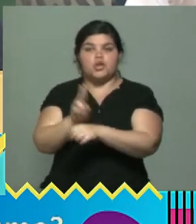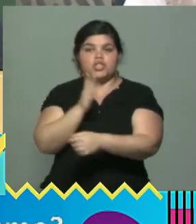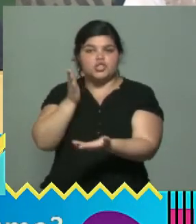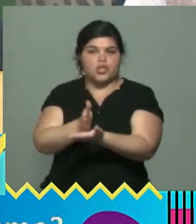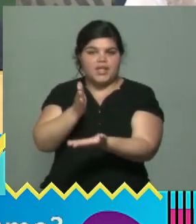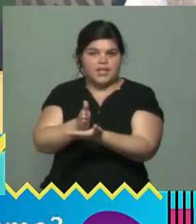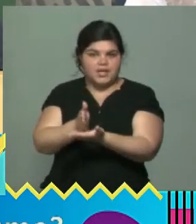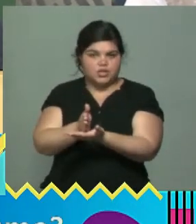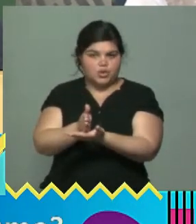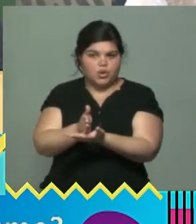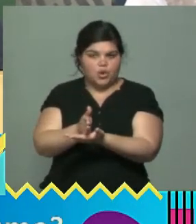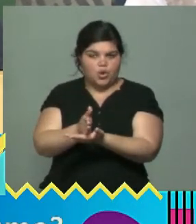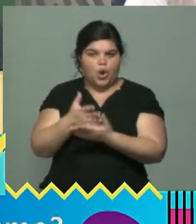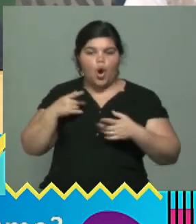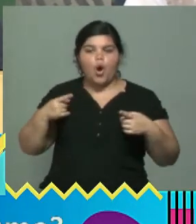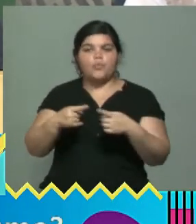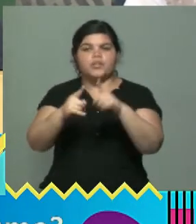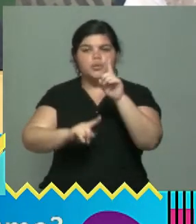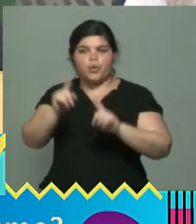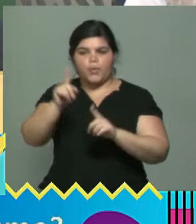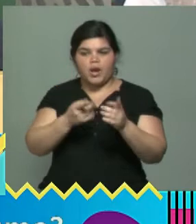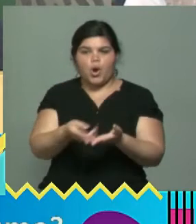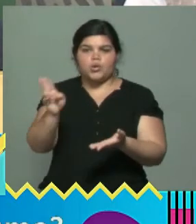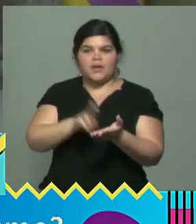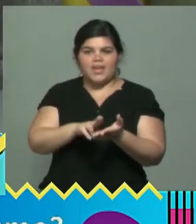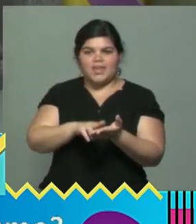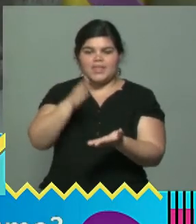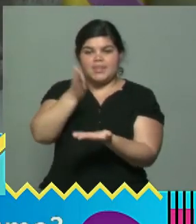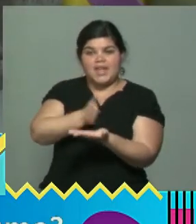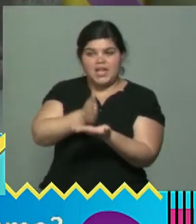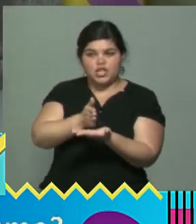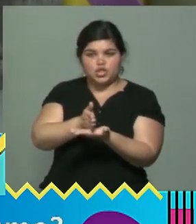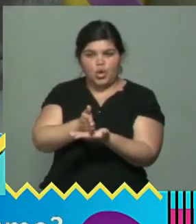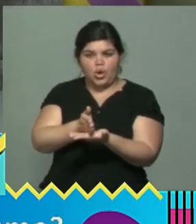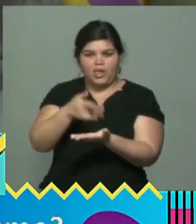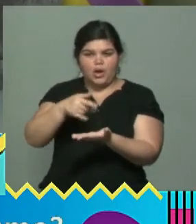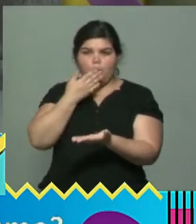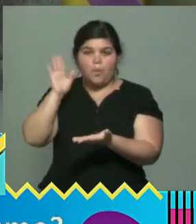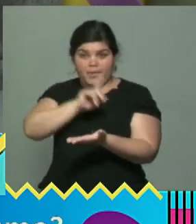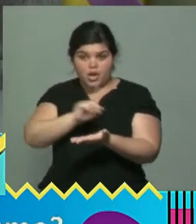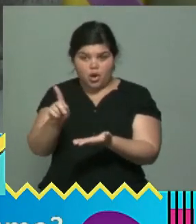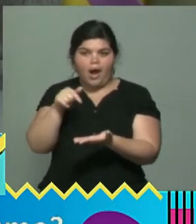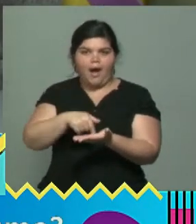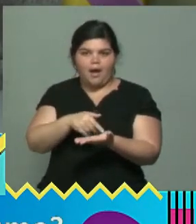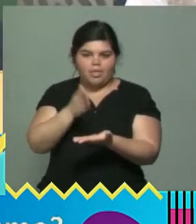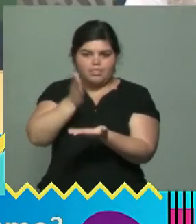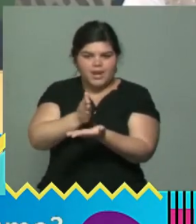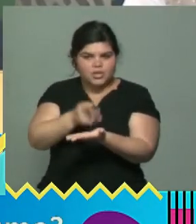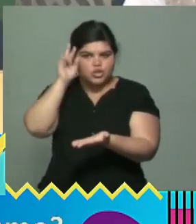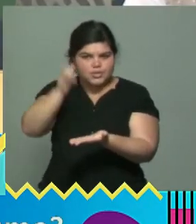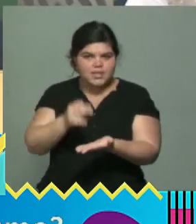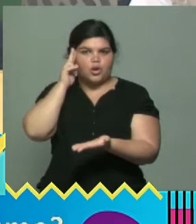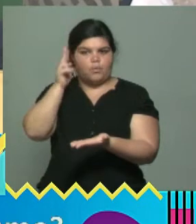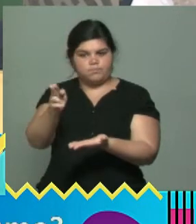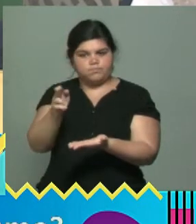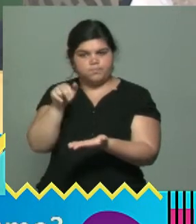La finalidad de la medida de protección es restaurar o restituir ese derecho vulnerado o amenazado. Pero como te digo, cada familia